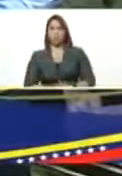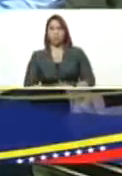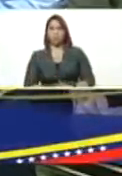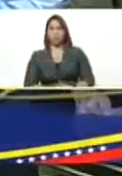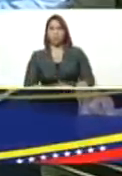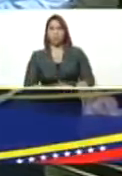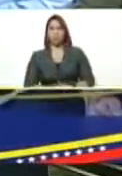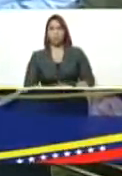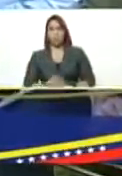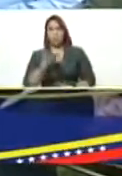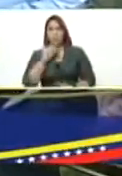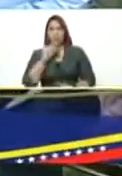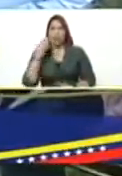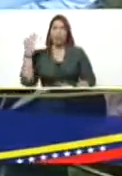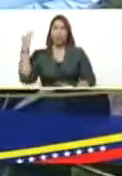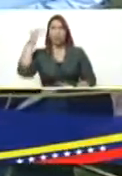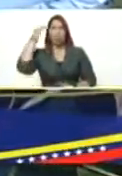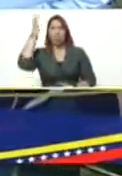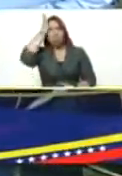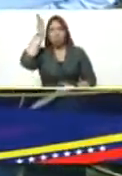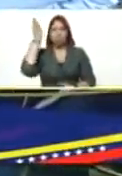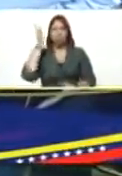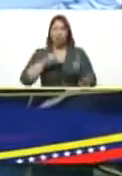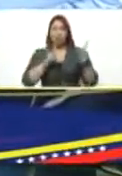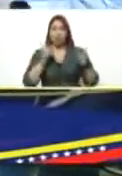mete en la cabeza a alguien.